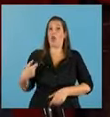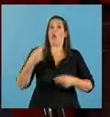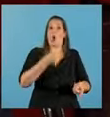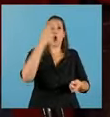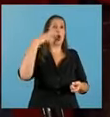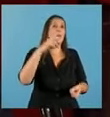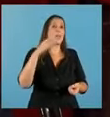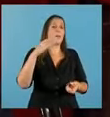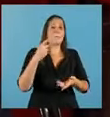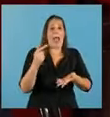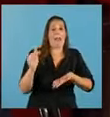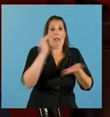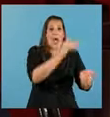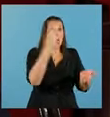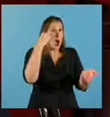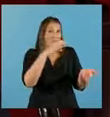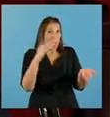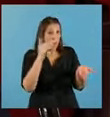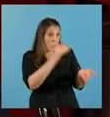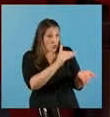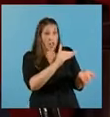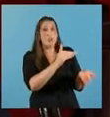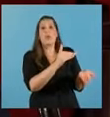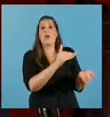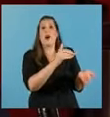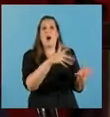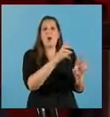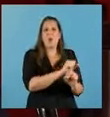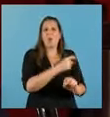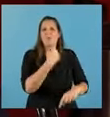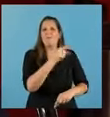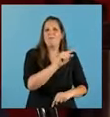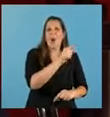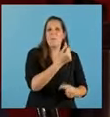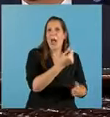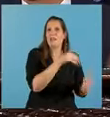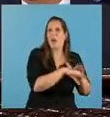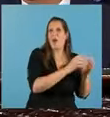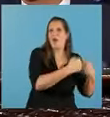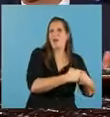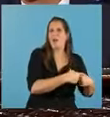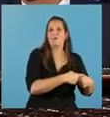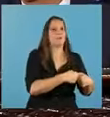como fondos reservados se han transparentado y han vuelto a ser públicos.